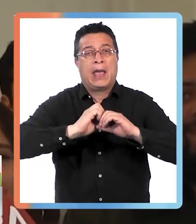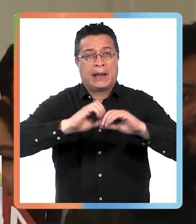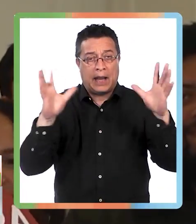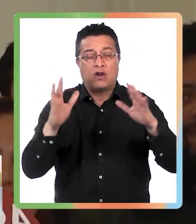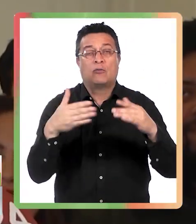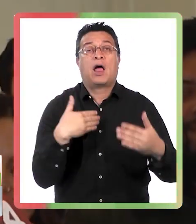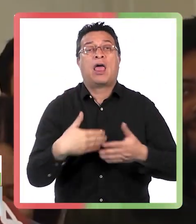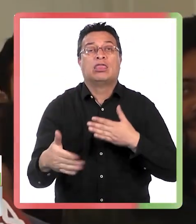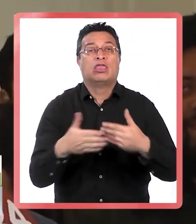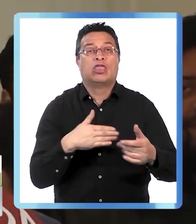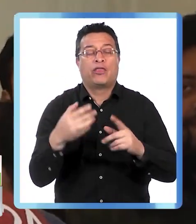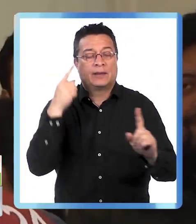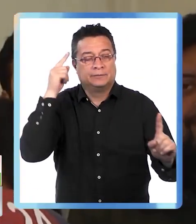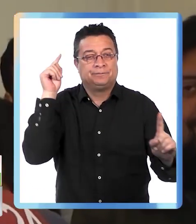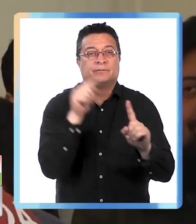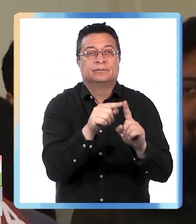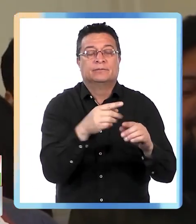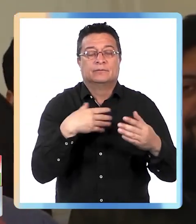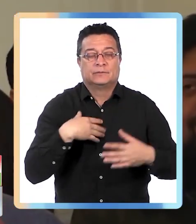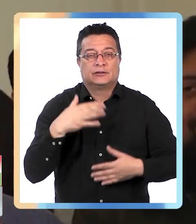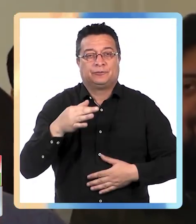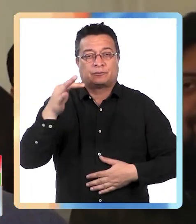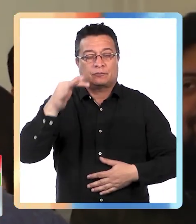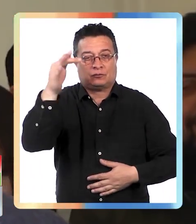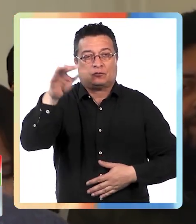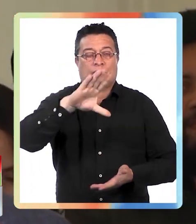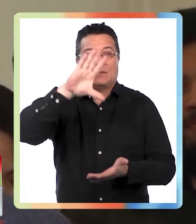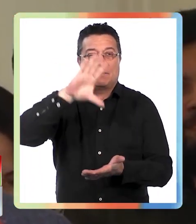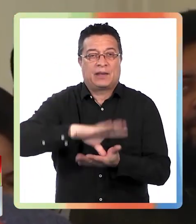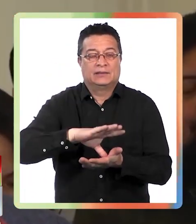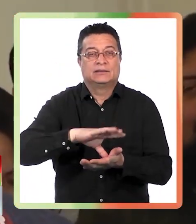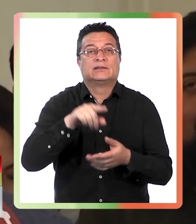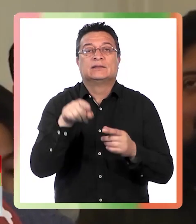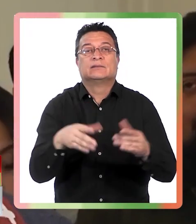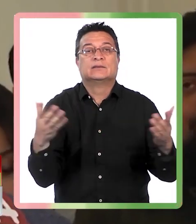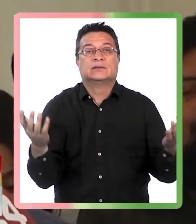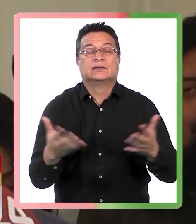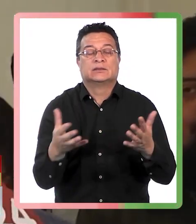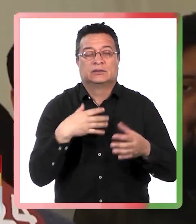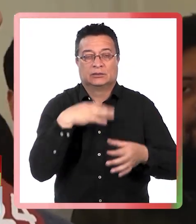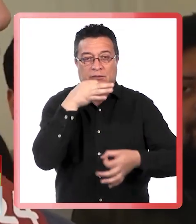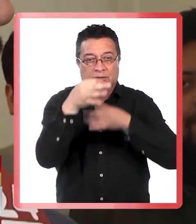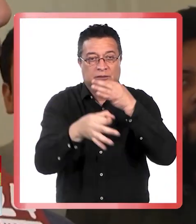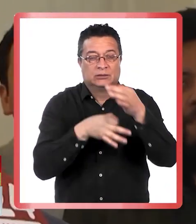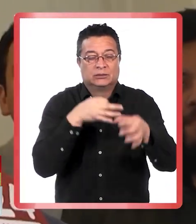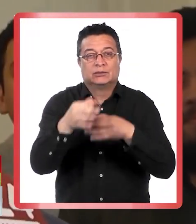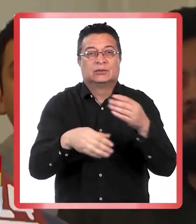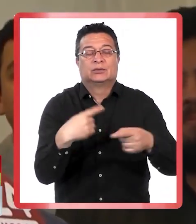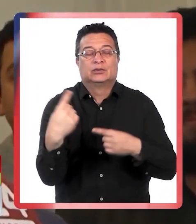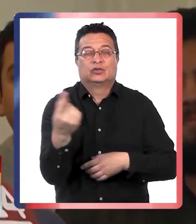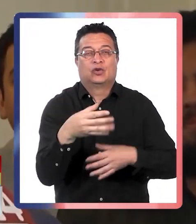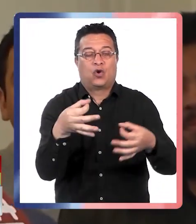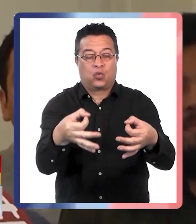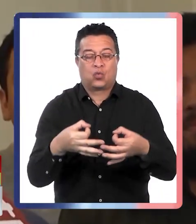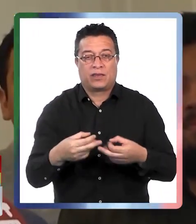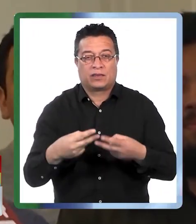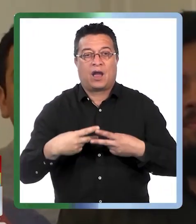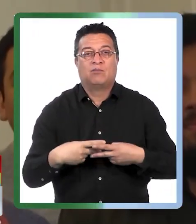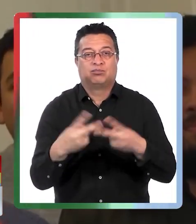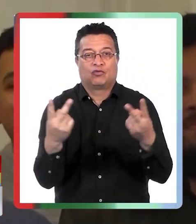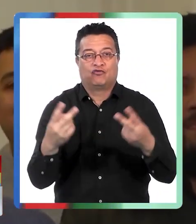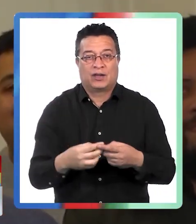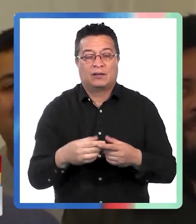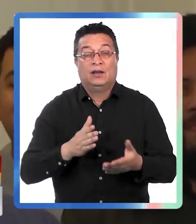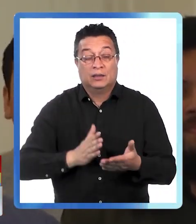bien claro hacia dónde buscamos el horizonte de nuestro país mediante los anuncios que hizo en la cuenta